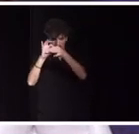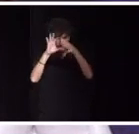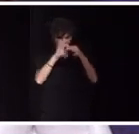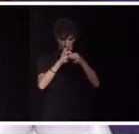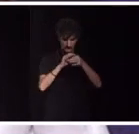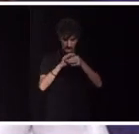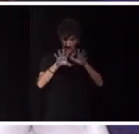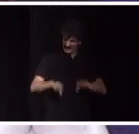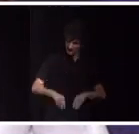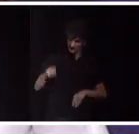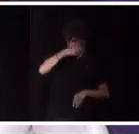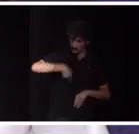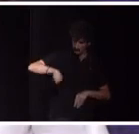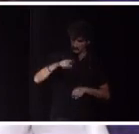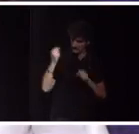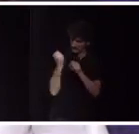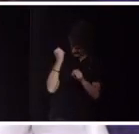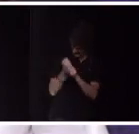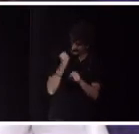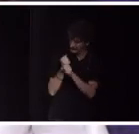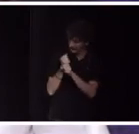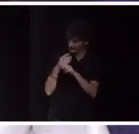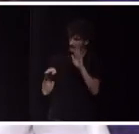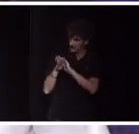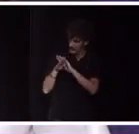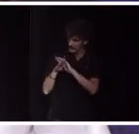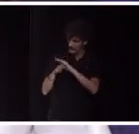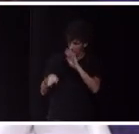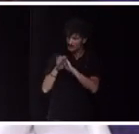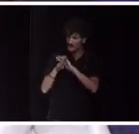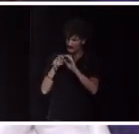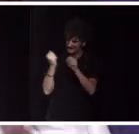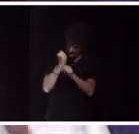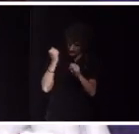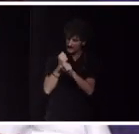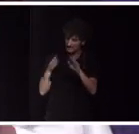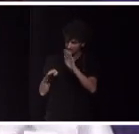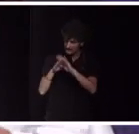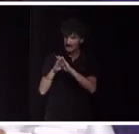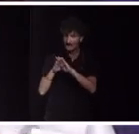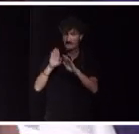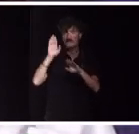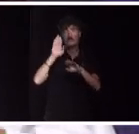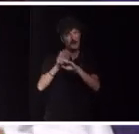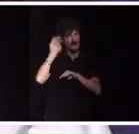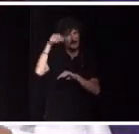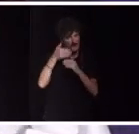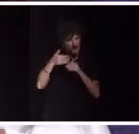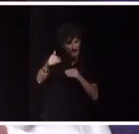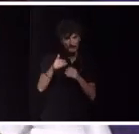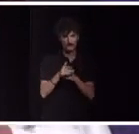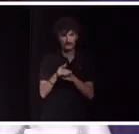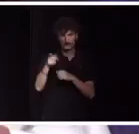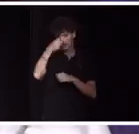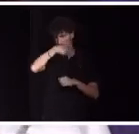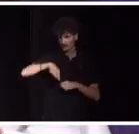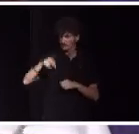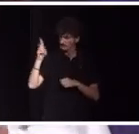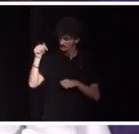asumimos la tarea de acabar las tareas pendientes. Eso es lo que nosotros queremos. No hemos